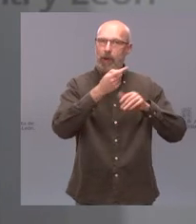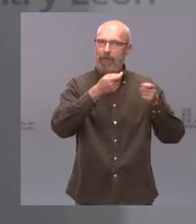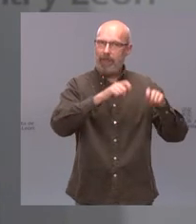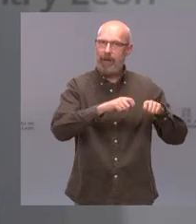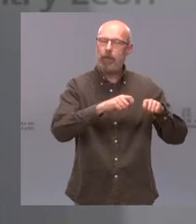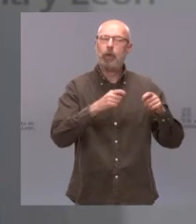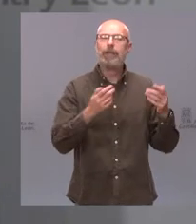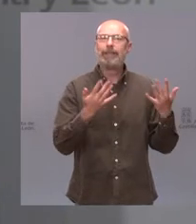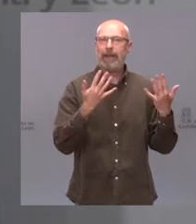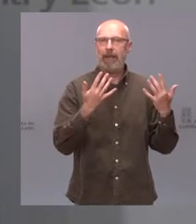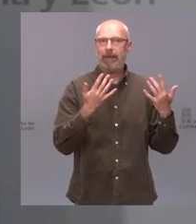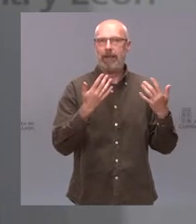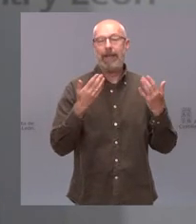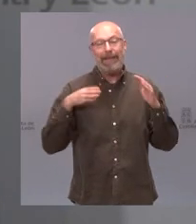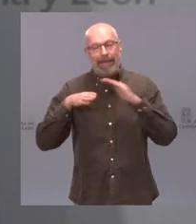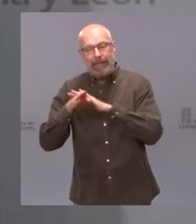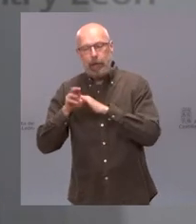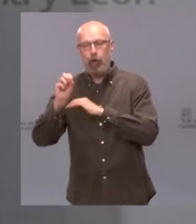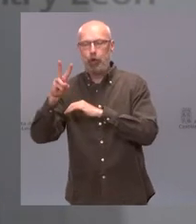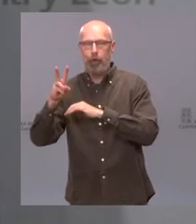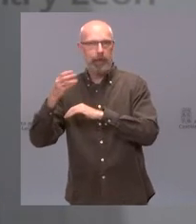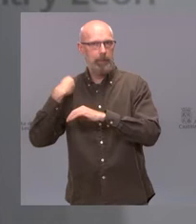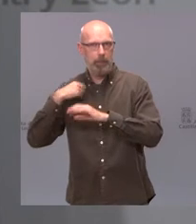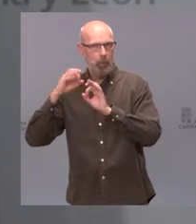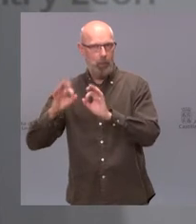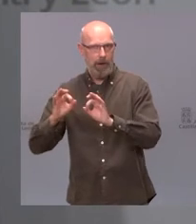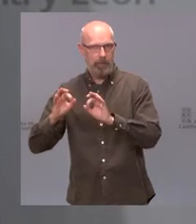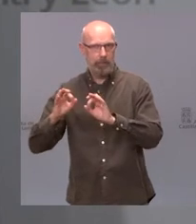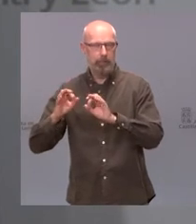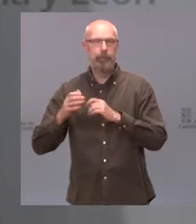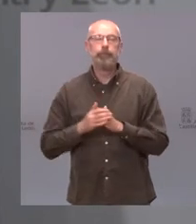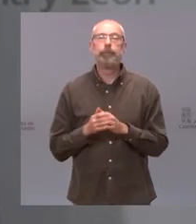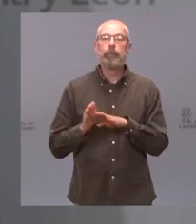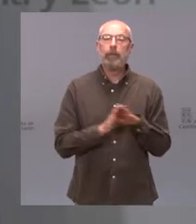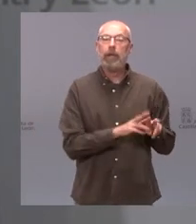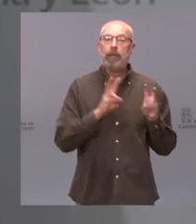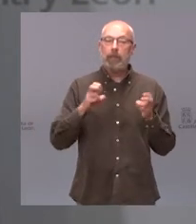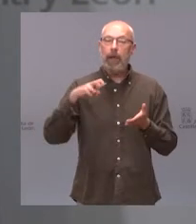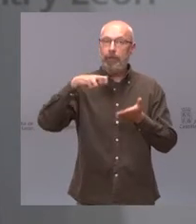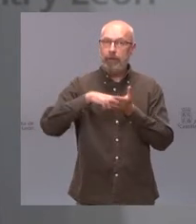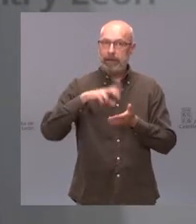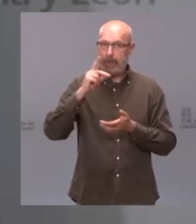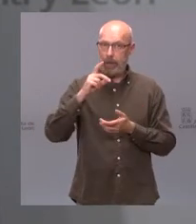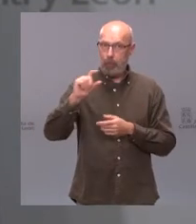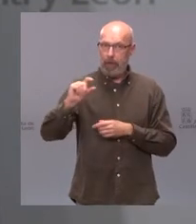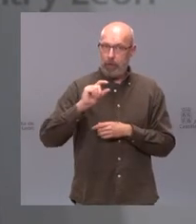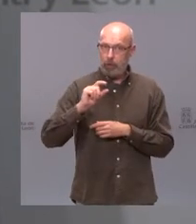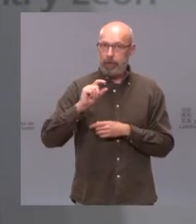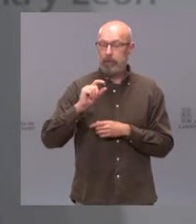las 12 el interior. Sobre si nos han dado fechas de la segunda dosis, en principio parece que tenemos que esperar